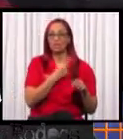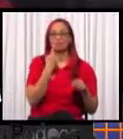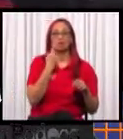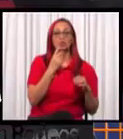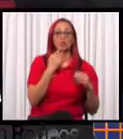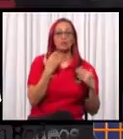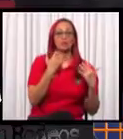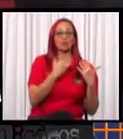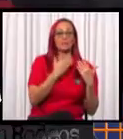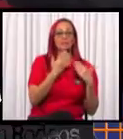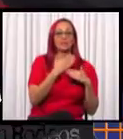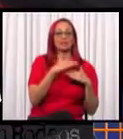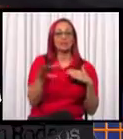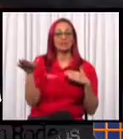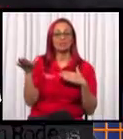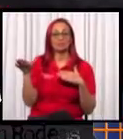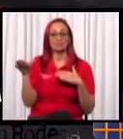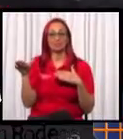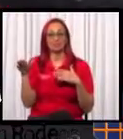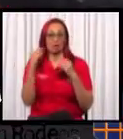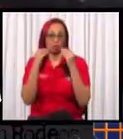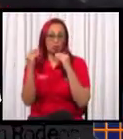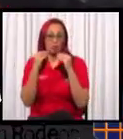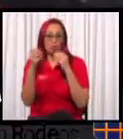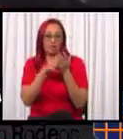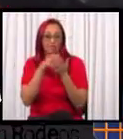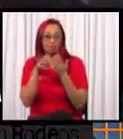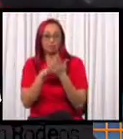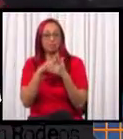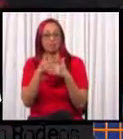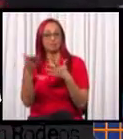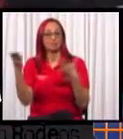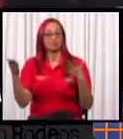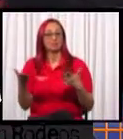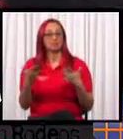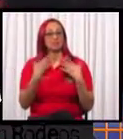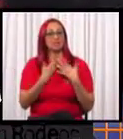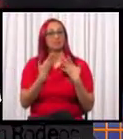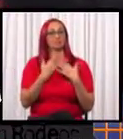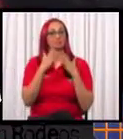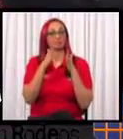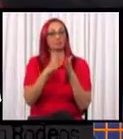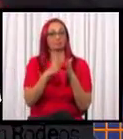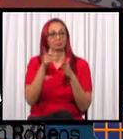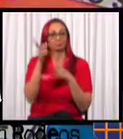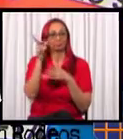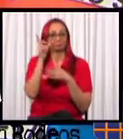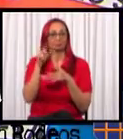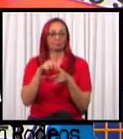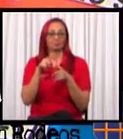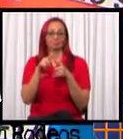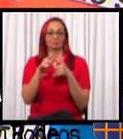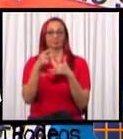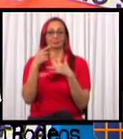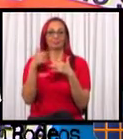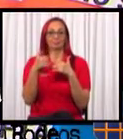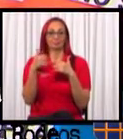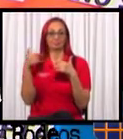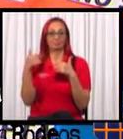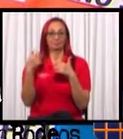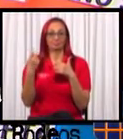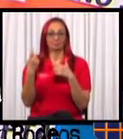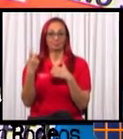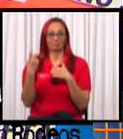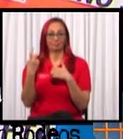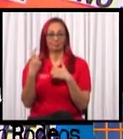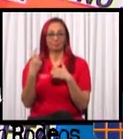mitad del consumo y tenemos importaciones que ya están concertadas, lógicamente se desprende que va a haber un faltante. De ahí